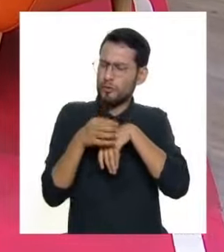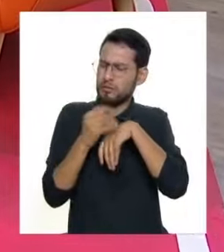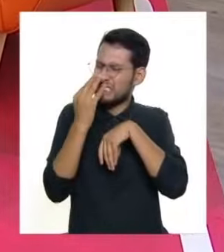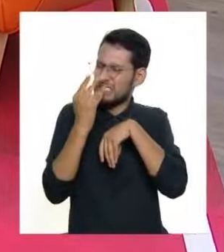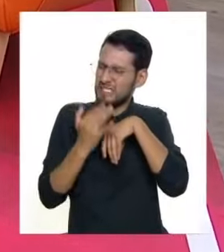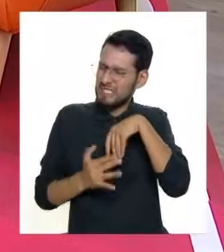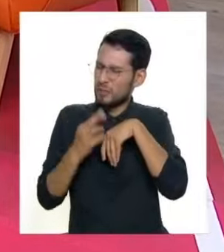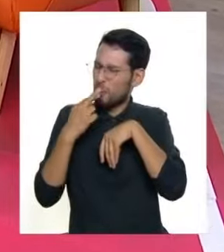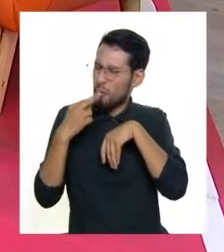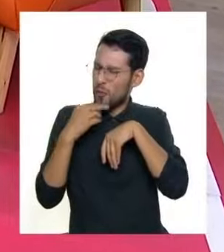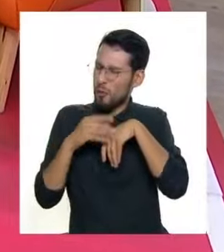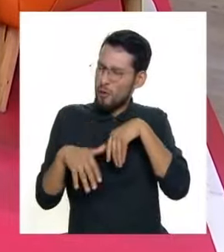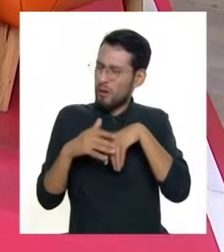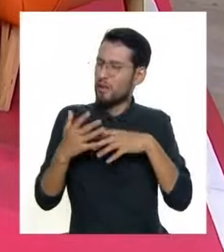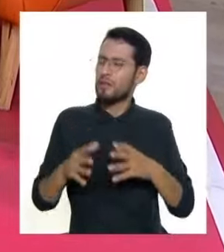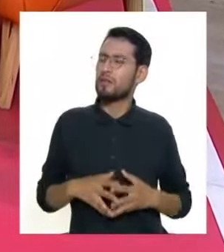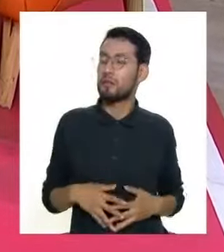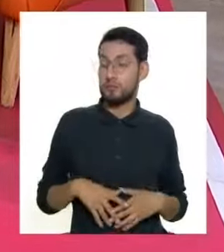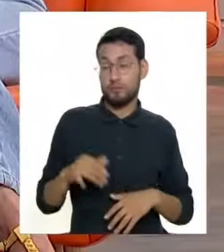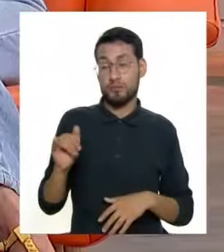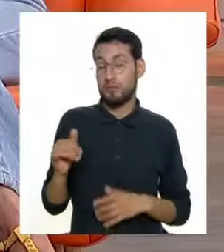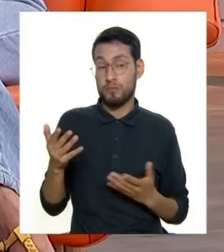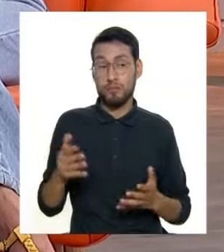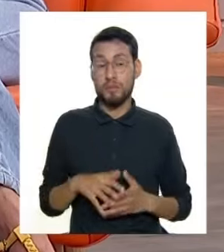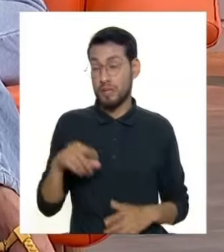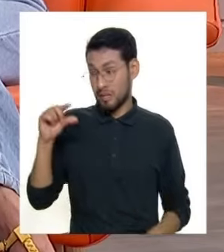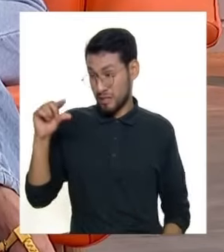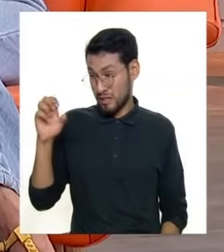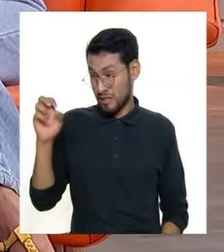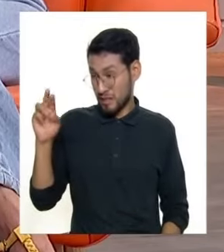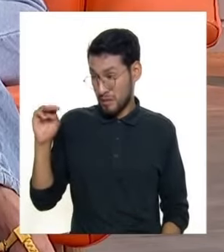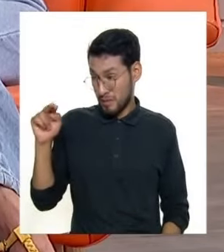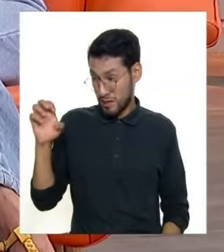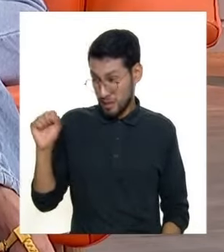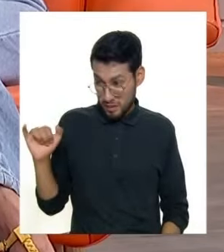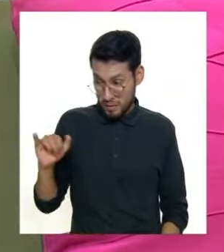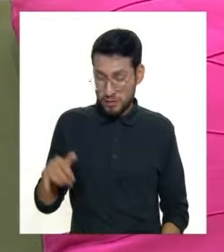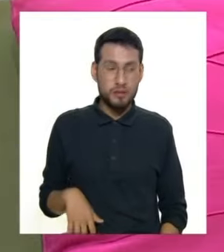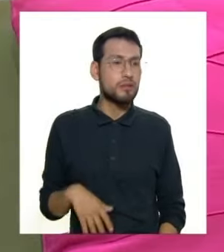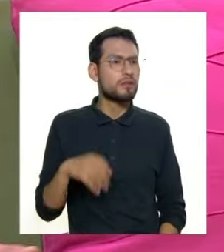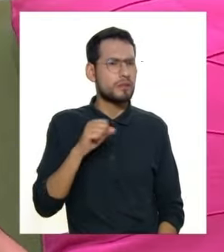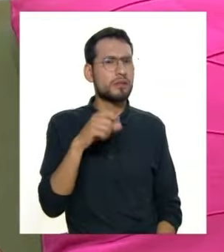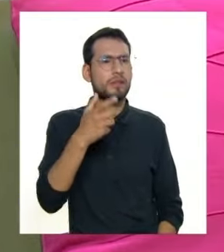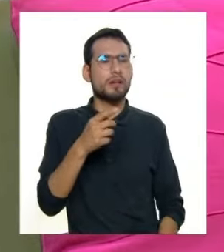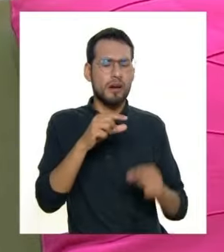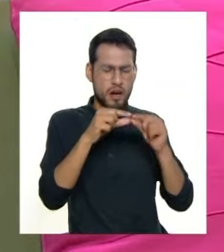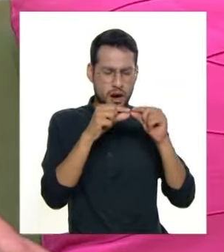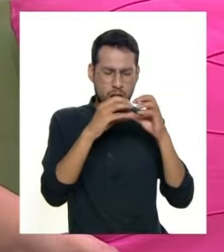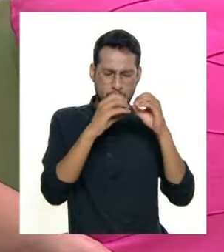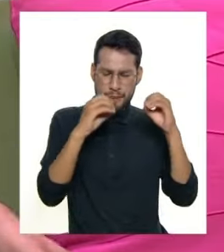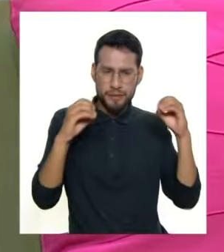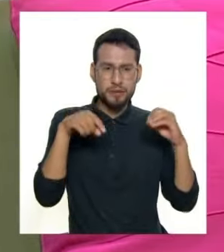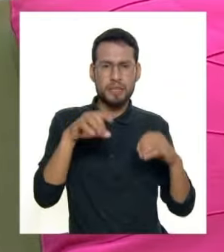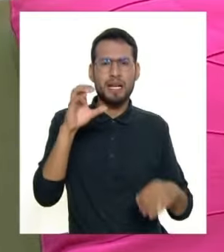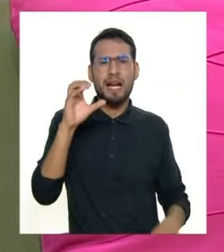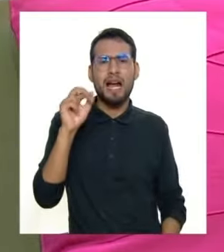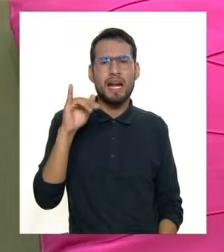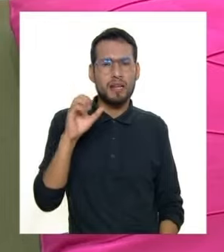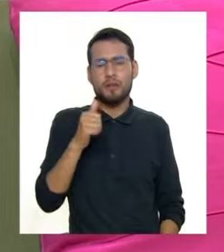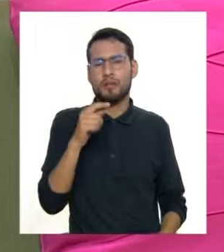sangran, ¿debido también es a gérmenes en muchos casos? Sí, el estreptococo mutans es para las caries y